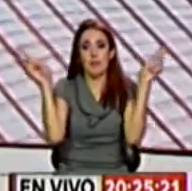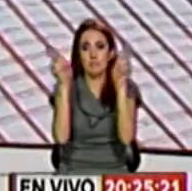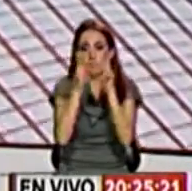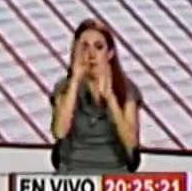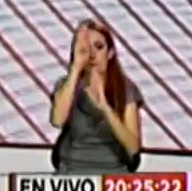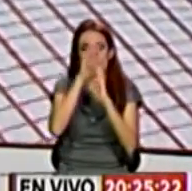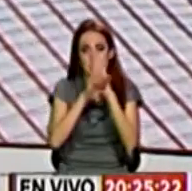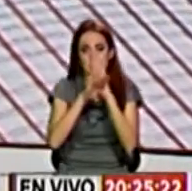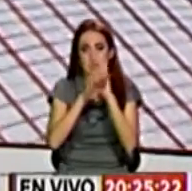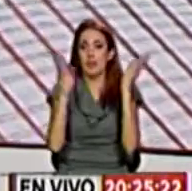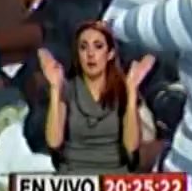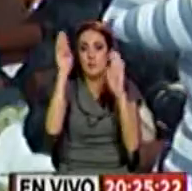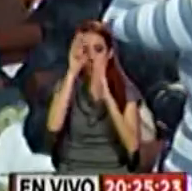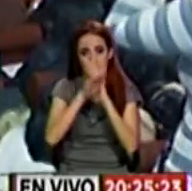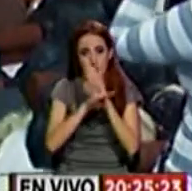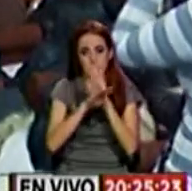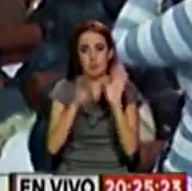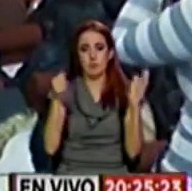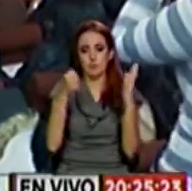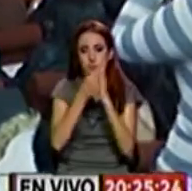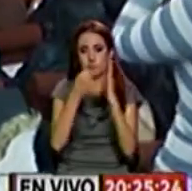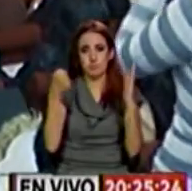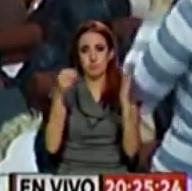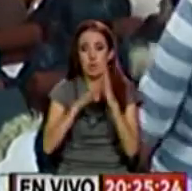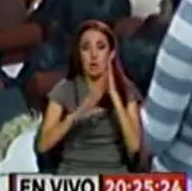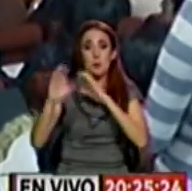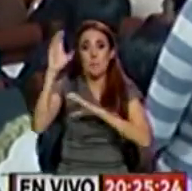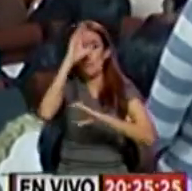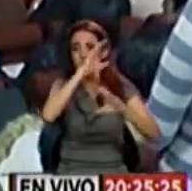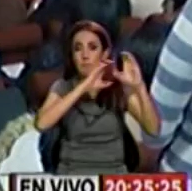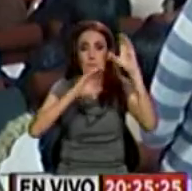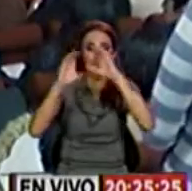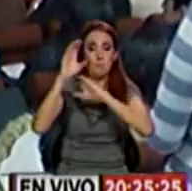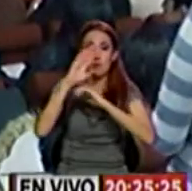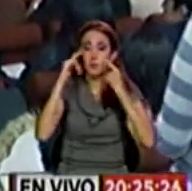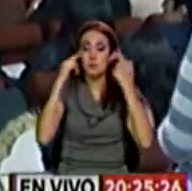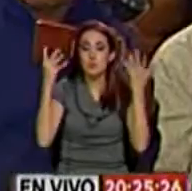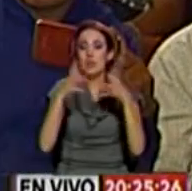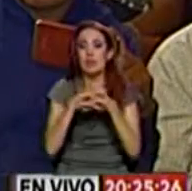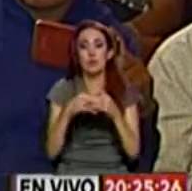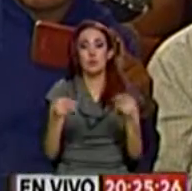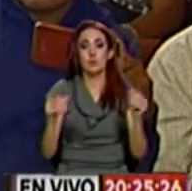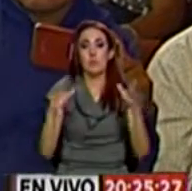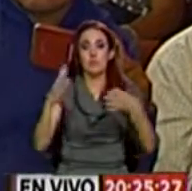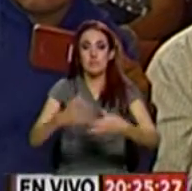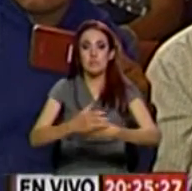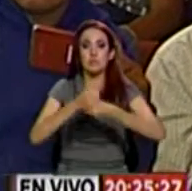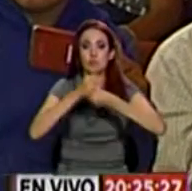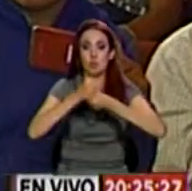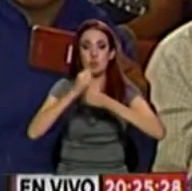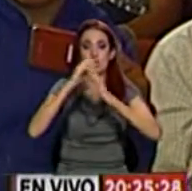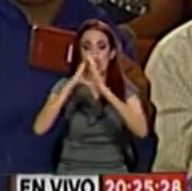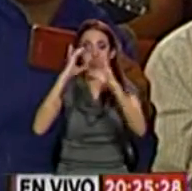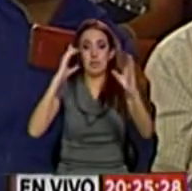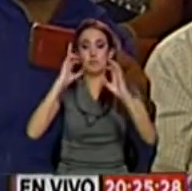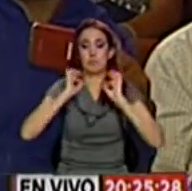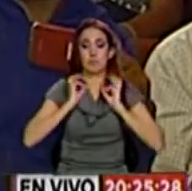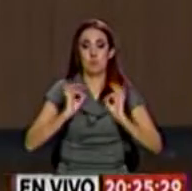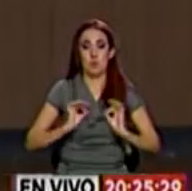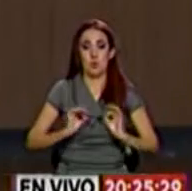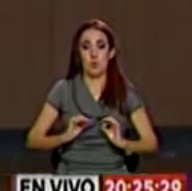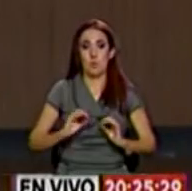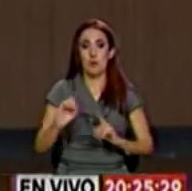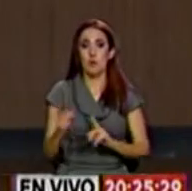de tránsito en las calles. Buscar las condiciones para la seguridad social de los conductores de los gremios de transporte del país es uno de